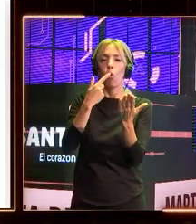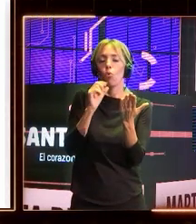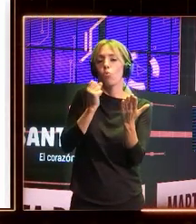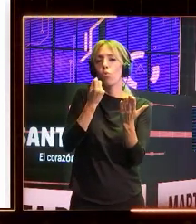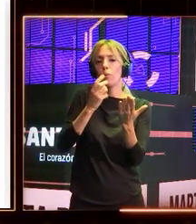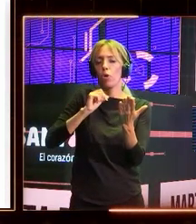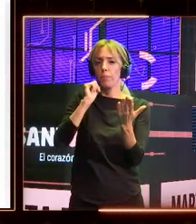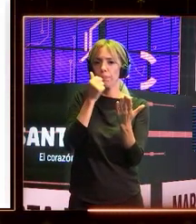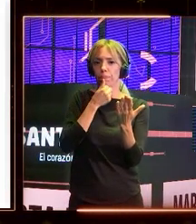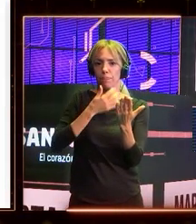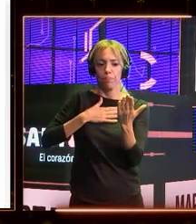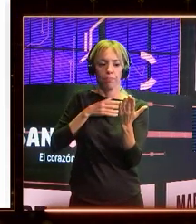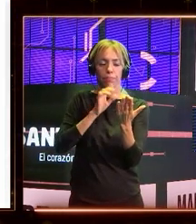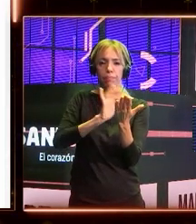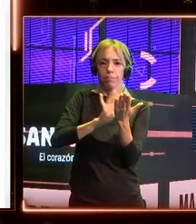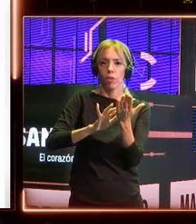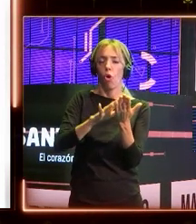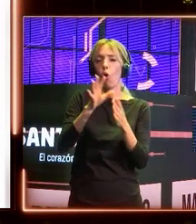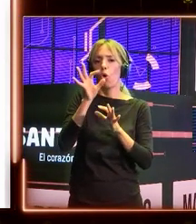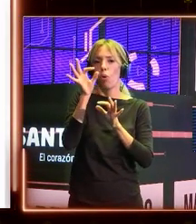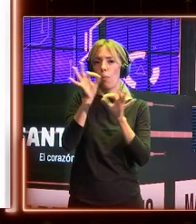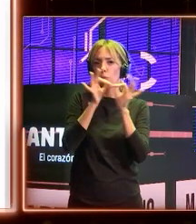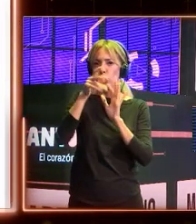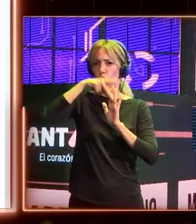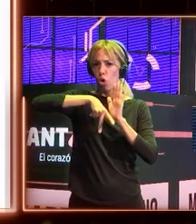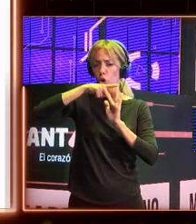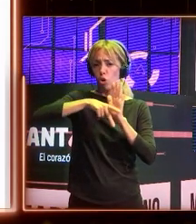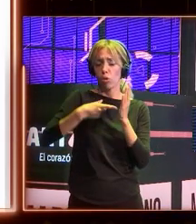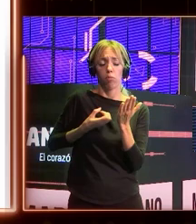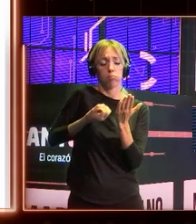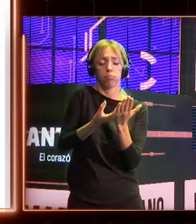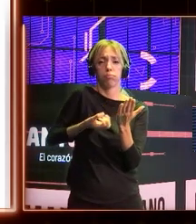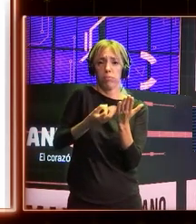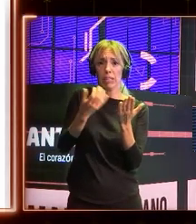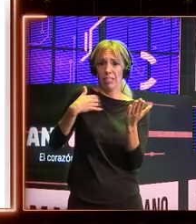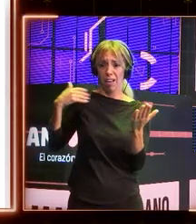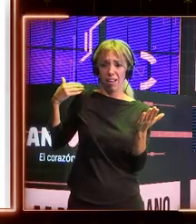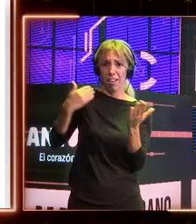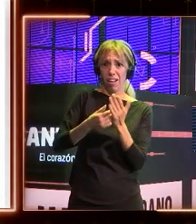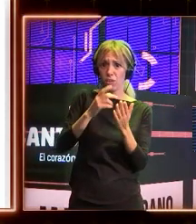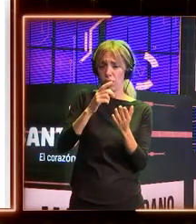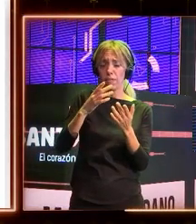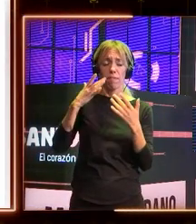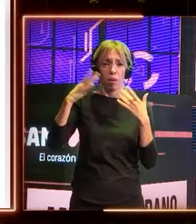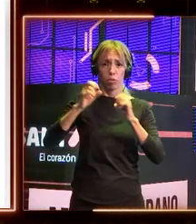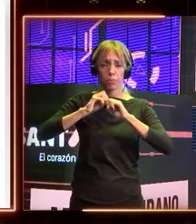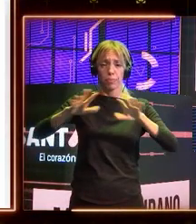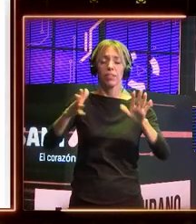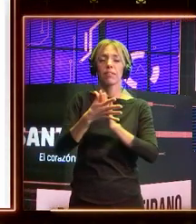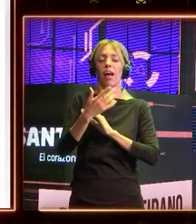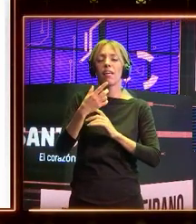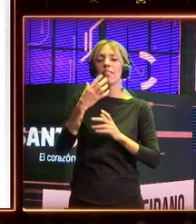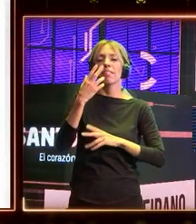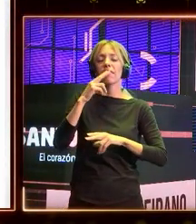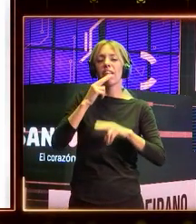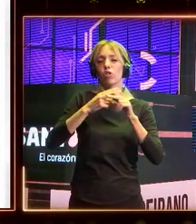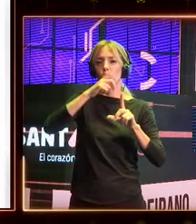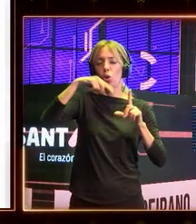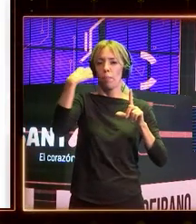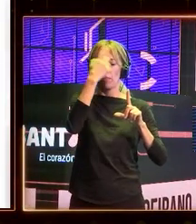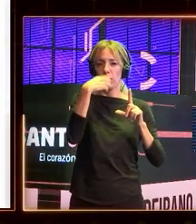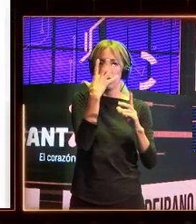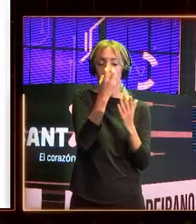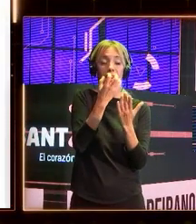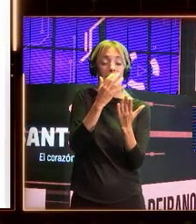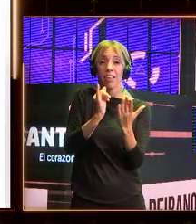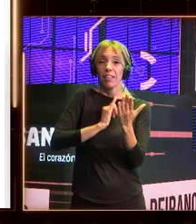de dispositivos y de protocolos que se han hecho bastante populares en los últimos años. Los datos biométricos son datos que te identifican